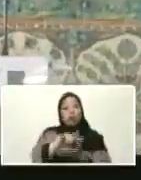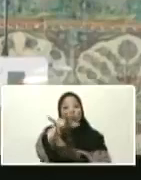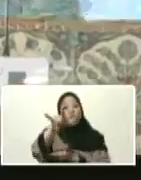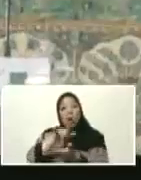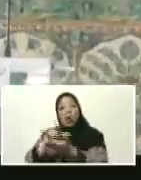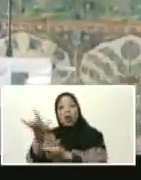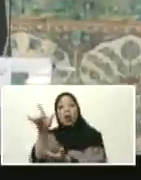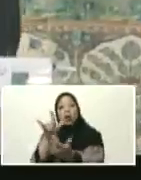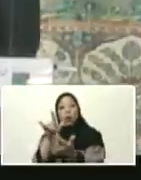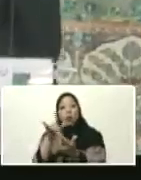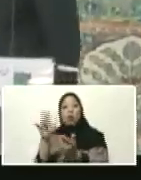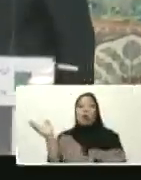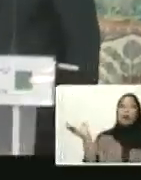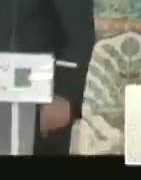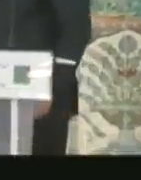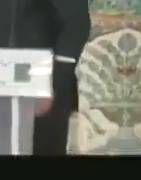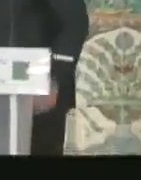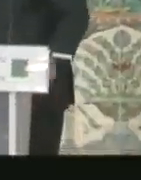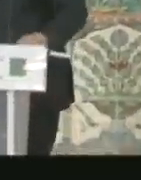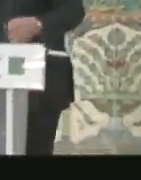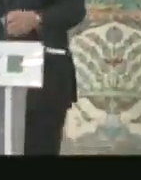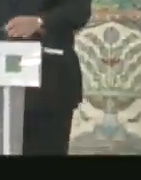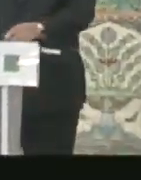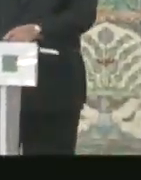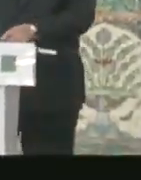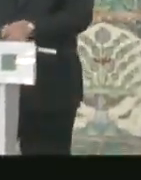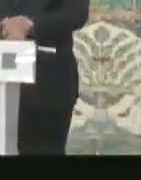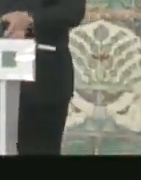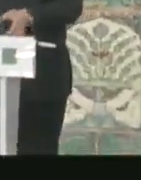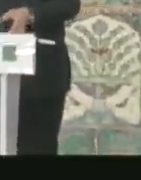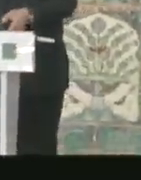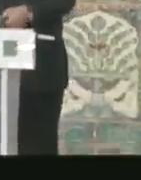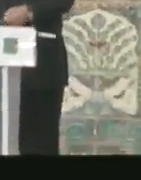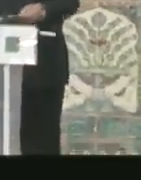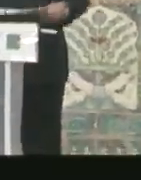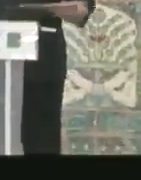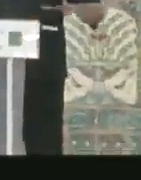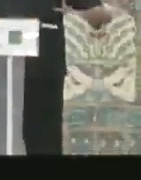directos entre Venezuela y Argelia. Con esta información despedimos este contacto.